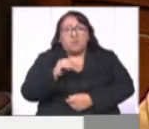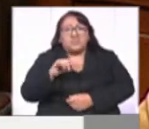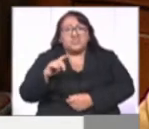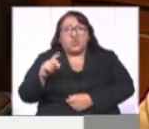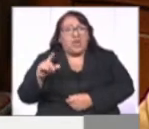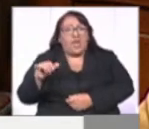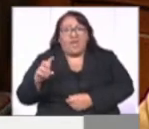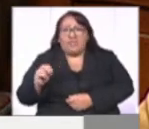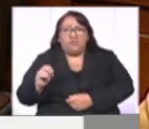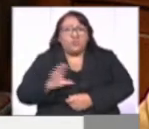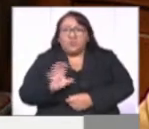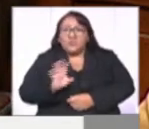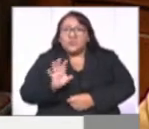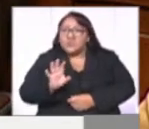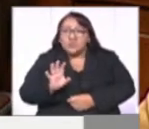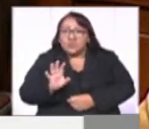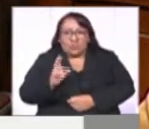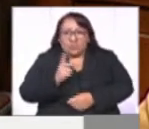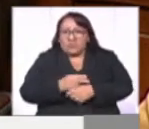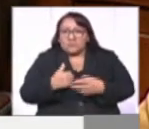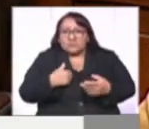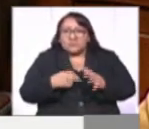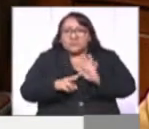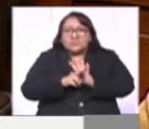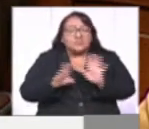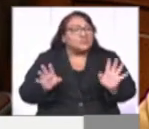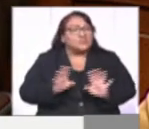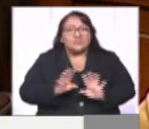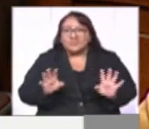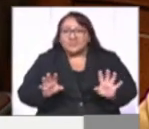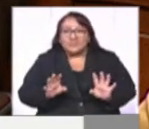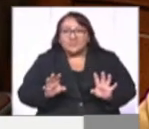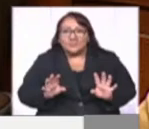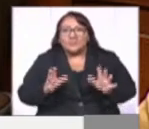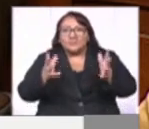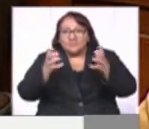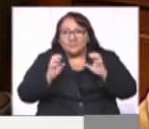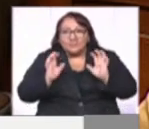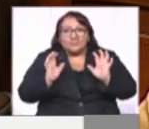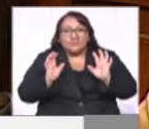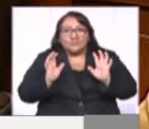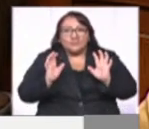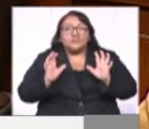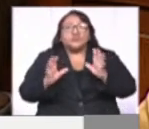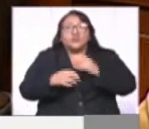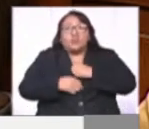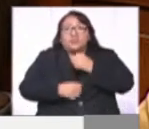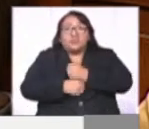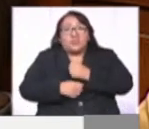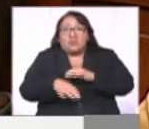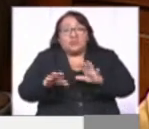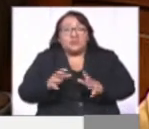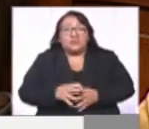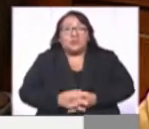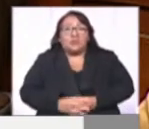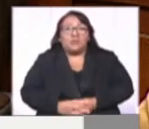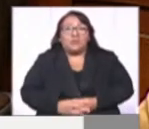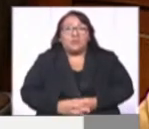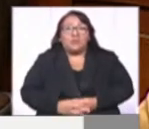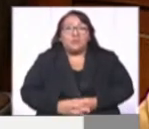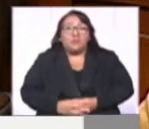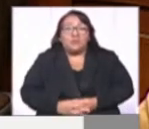es obligatorio ser vocal. Ese es el que quiere. Toma ese trabajo. El tema